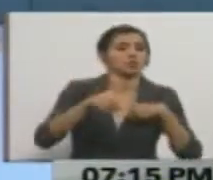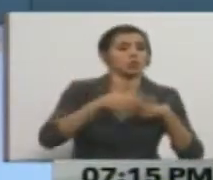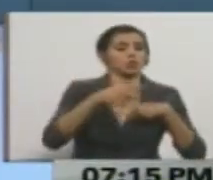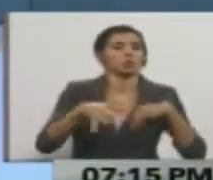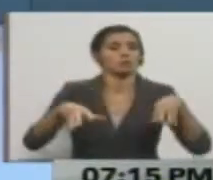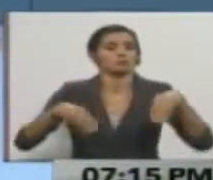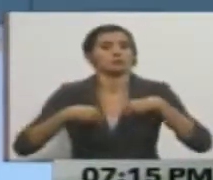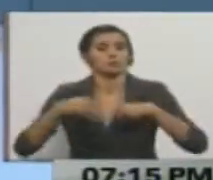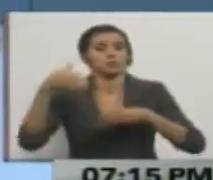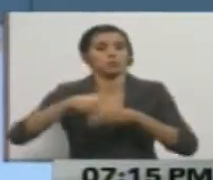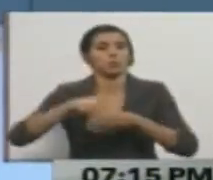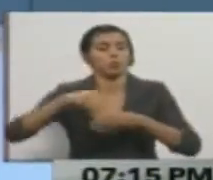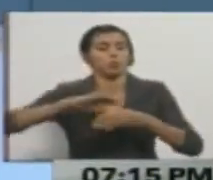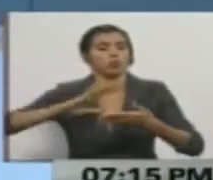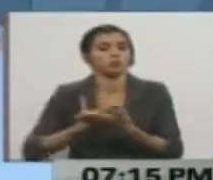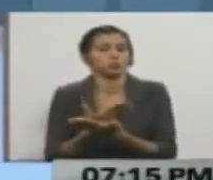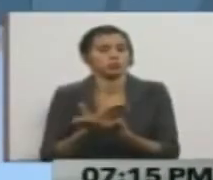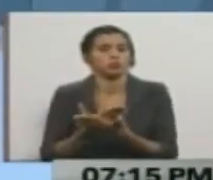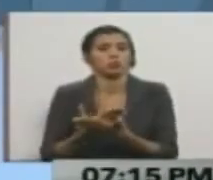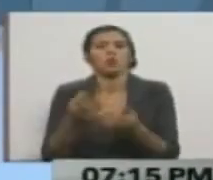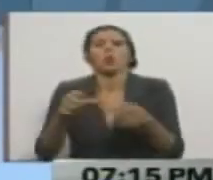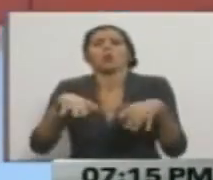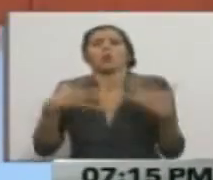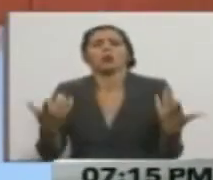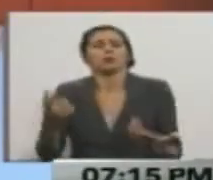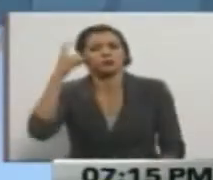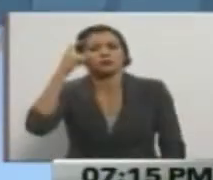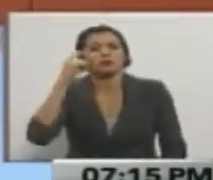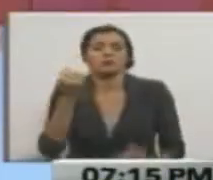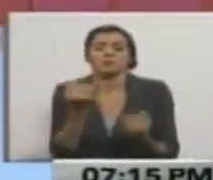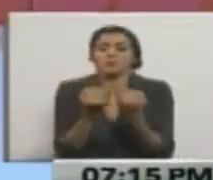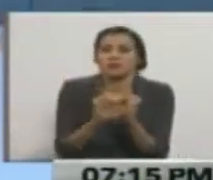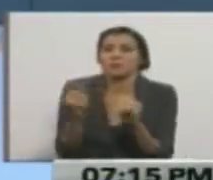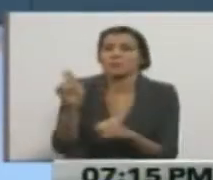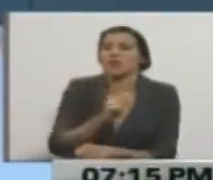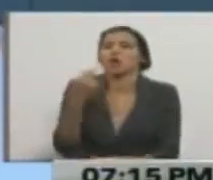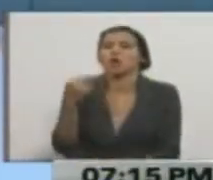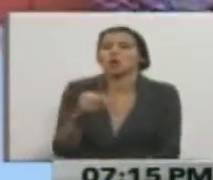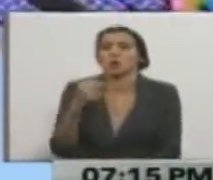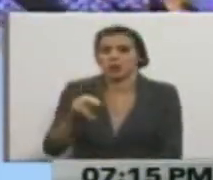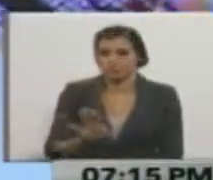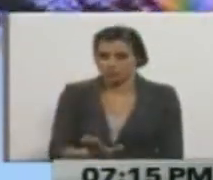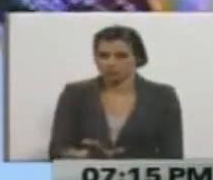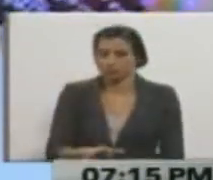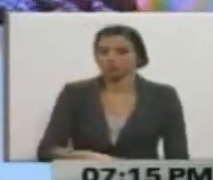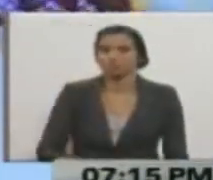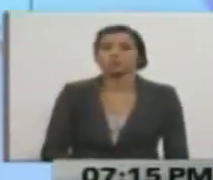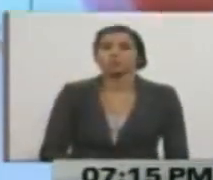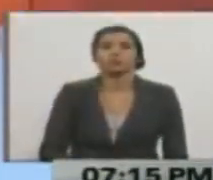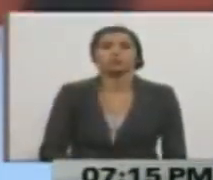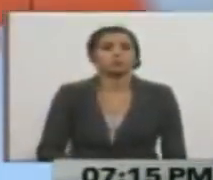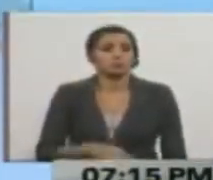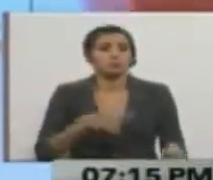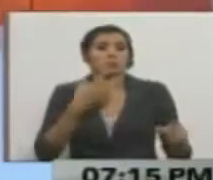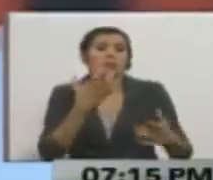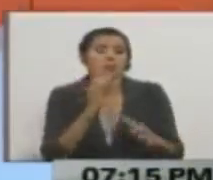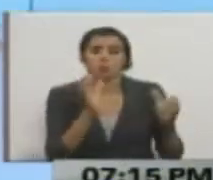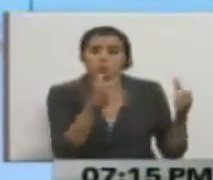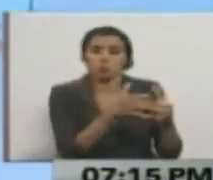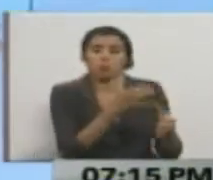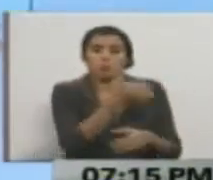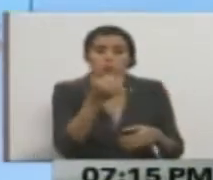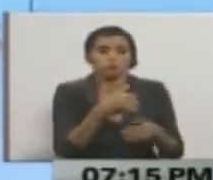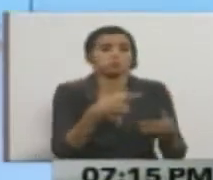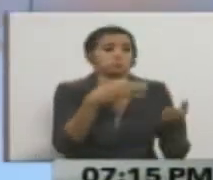la cual se llevará a cabo a finales del mes de noviembre, por lo que de cumplirse los requisitos